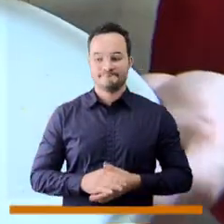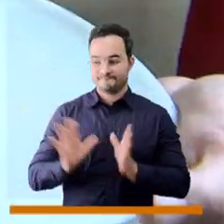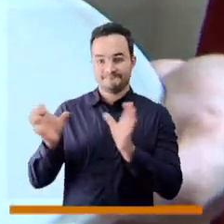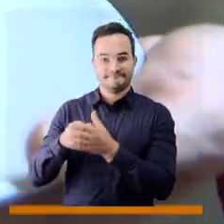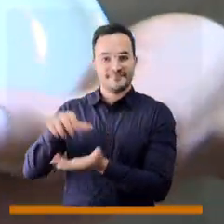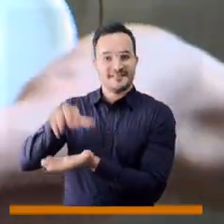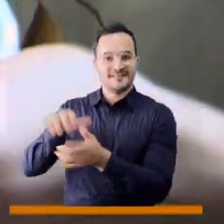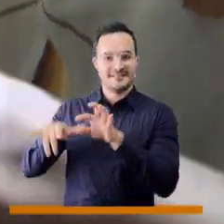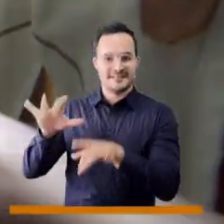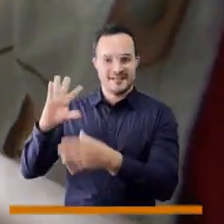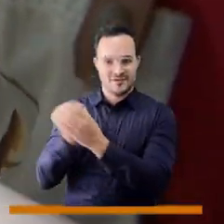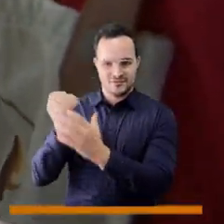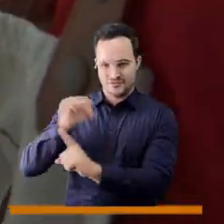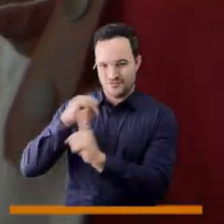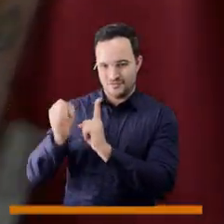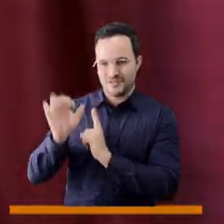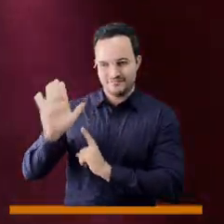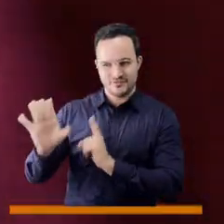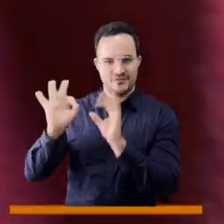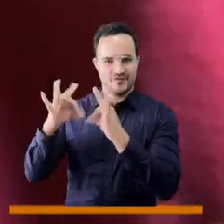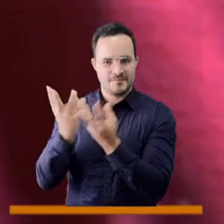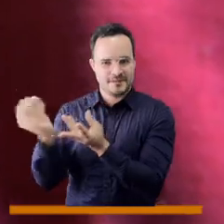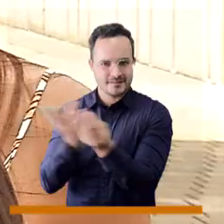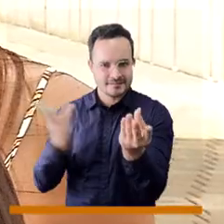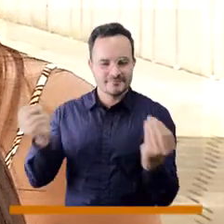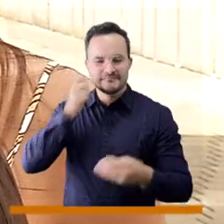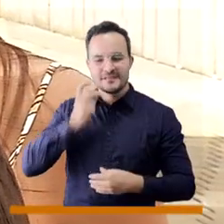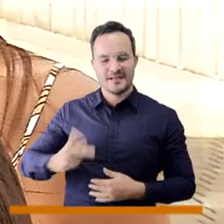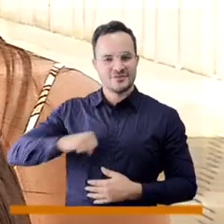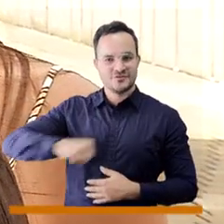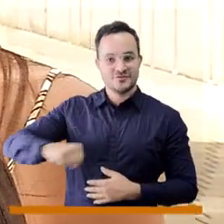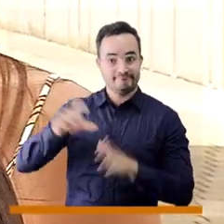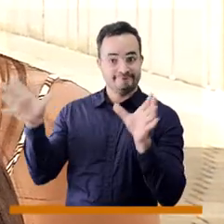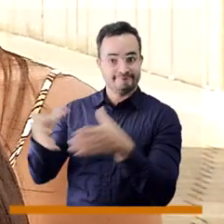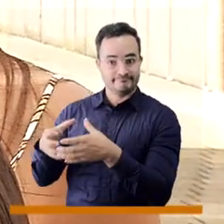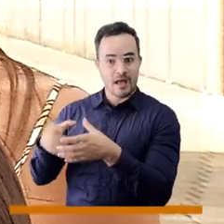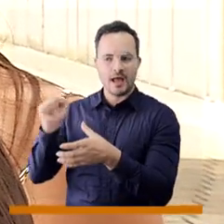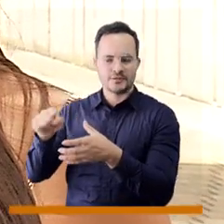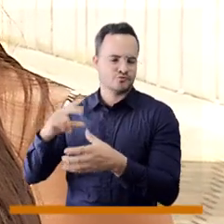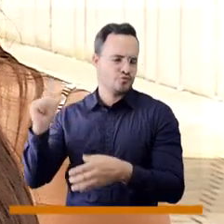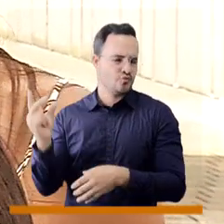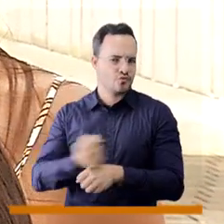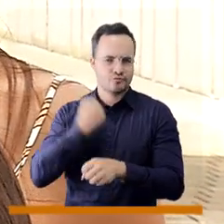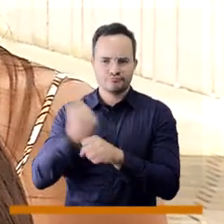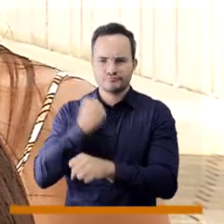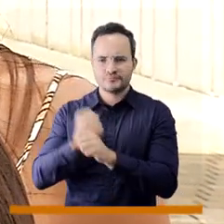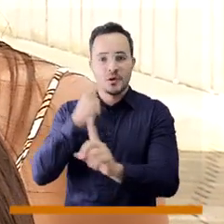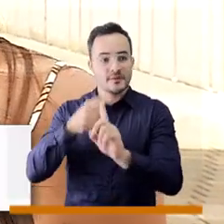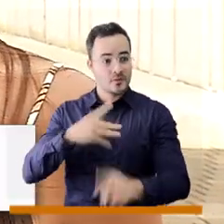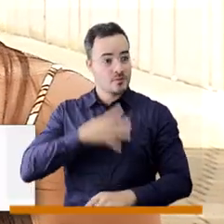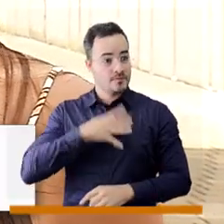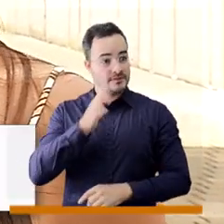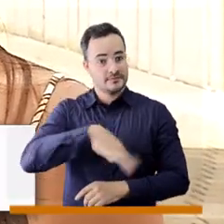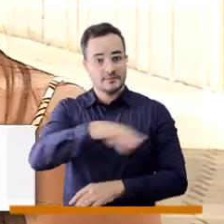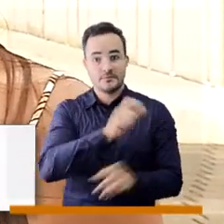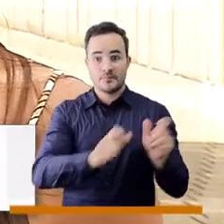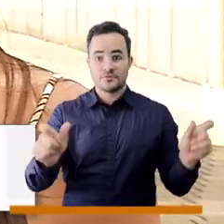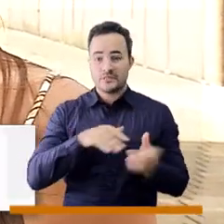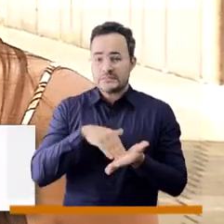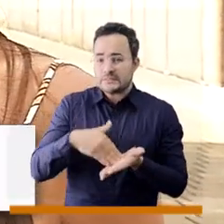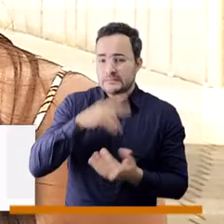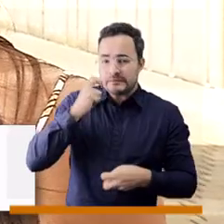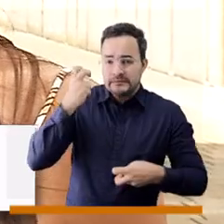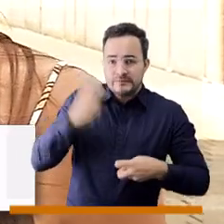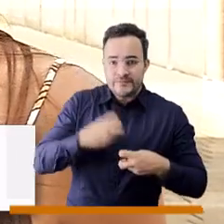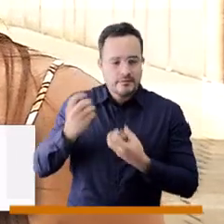Secretaría de Inclusión Social, Familia y Derechos Humanos trabaja arduamente para fortalecer las competencias de las personas más vulnerables de la